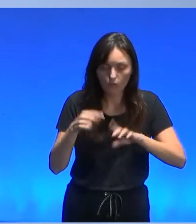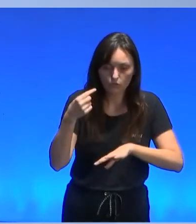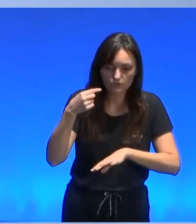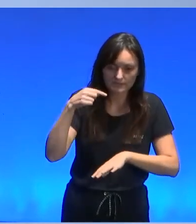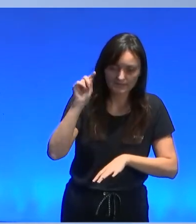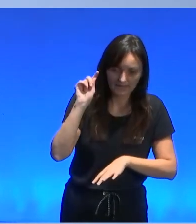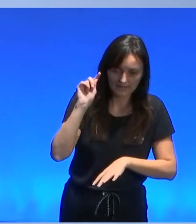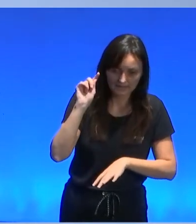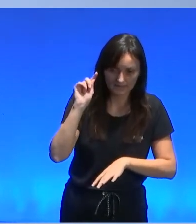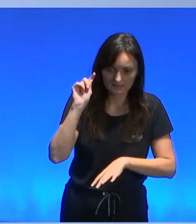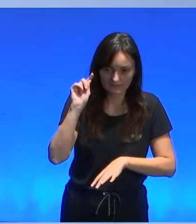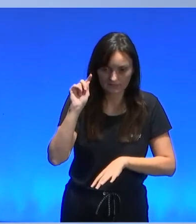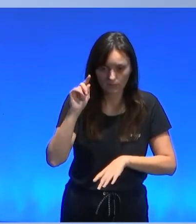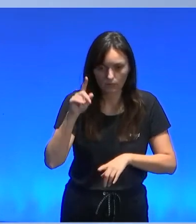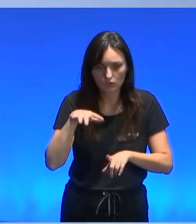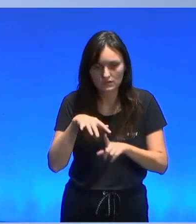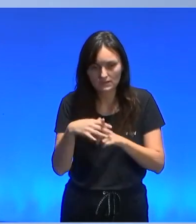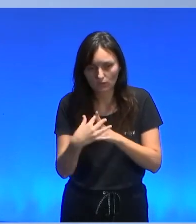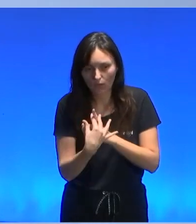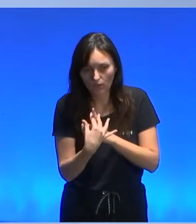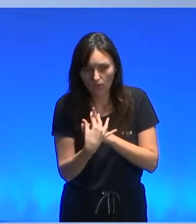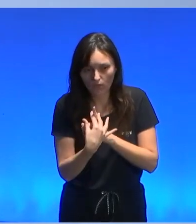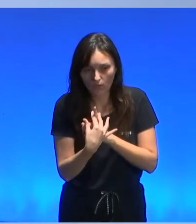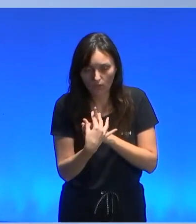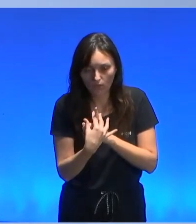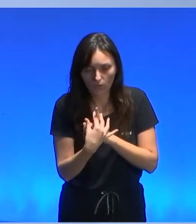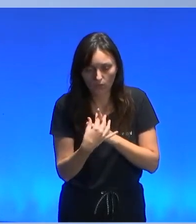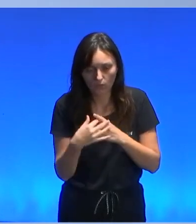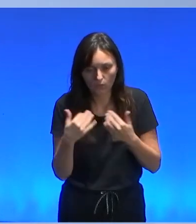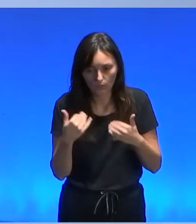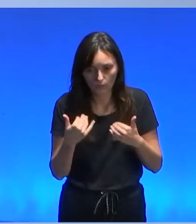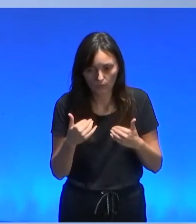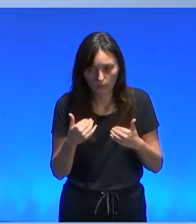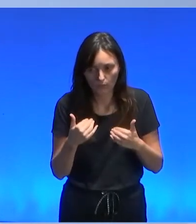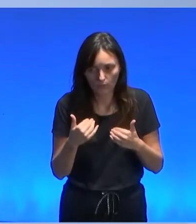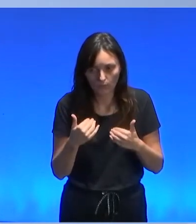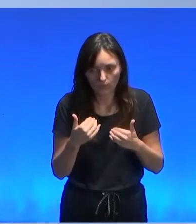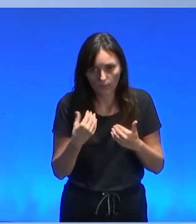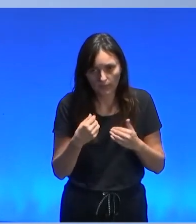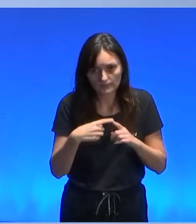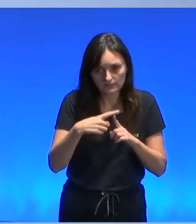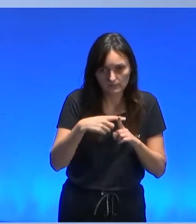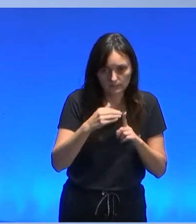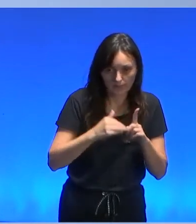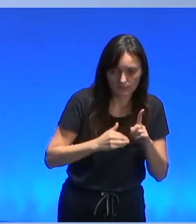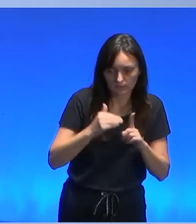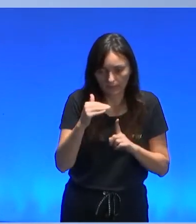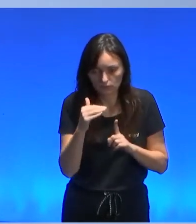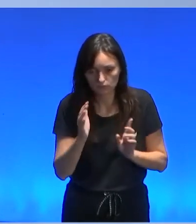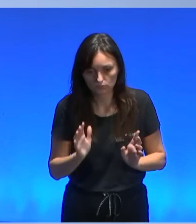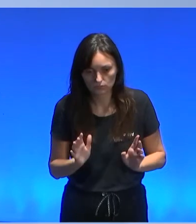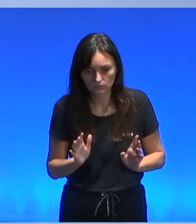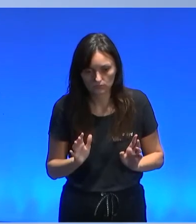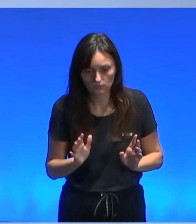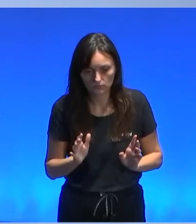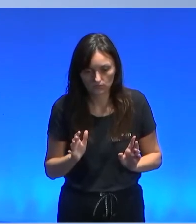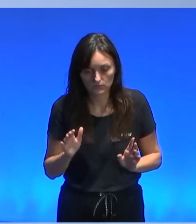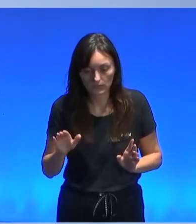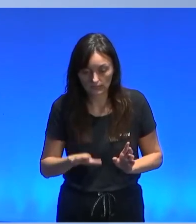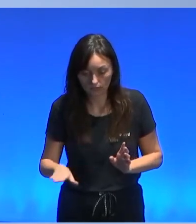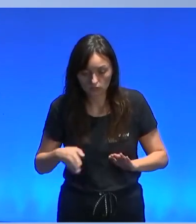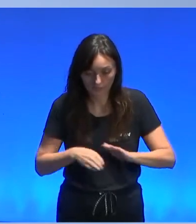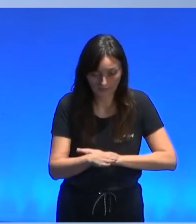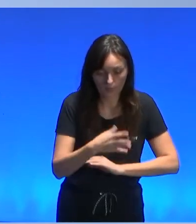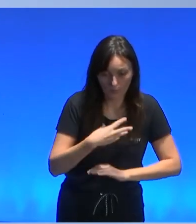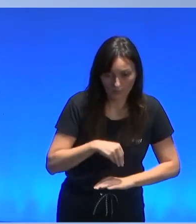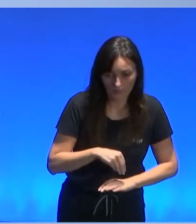de situaciones críticas o menos, donde los niños pueden entrar. Por